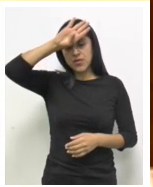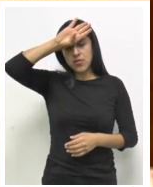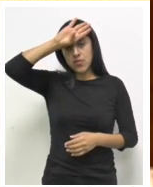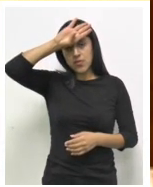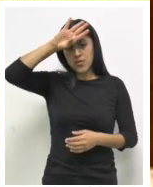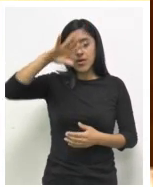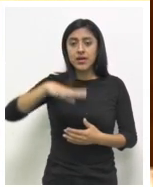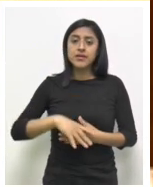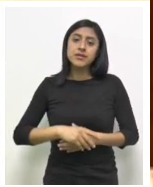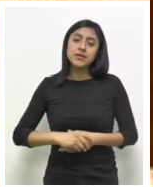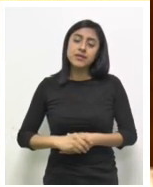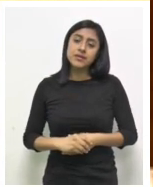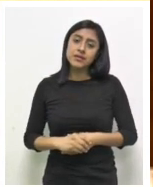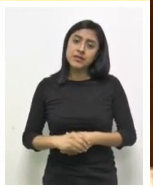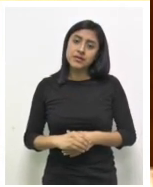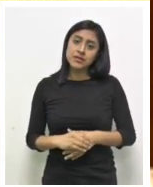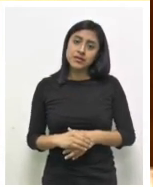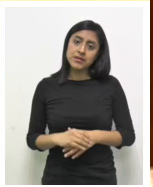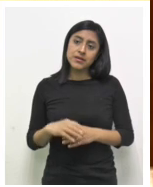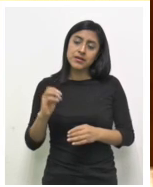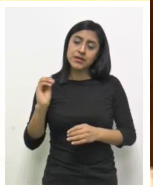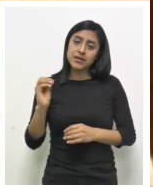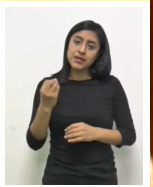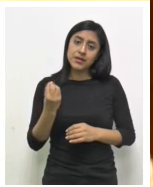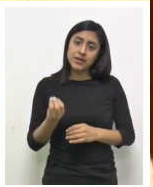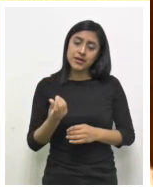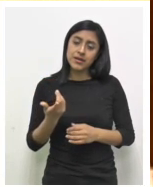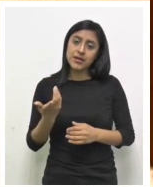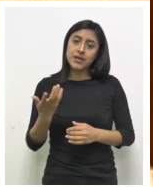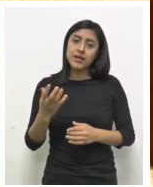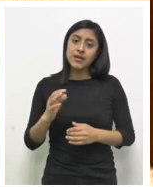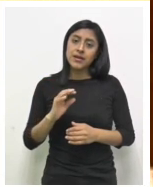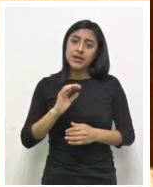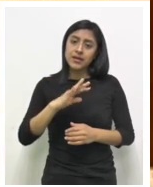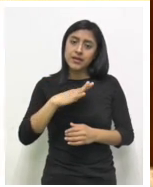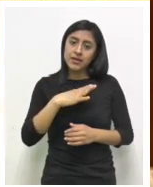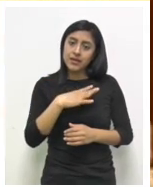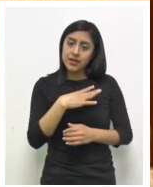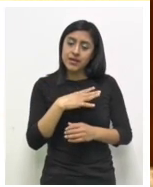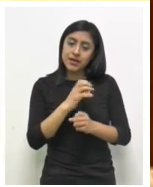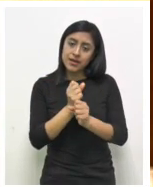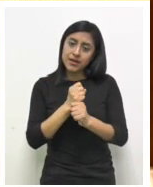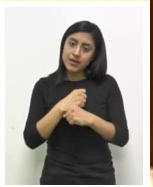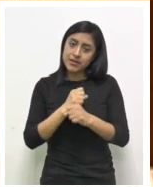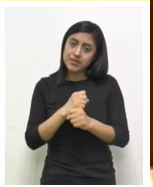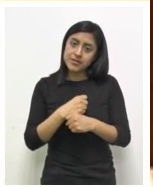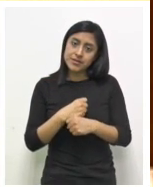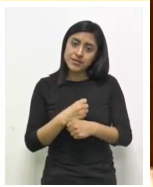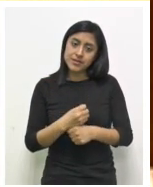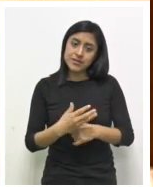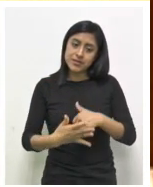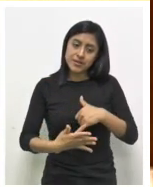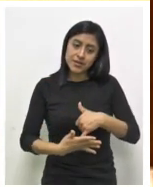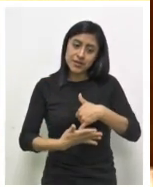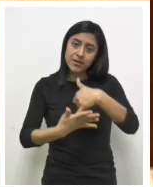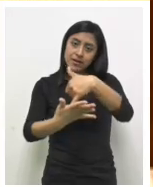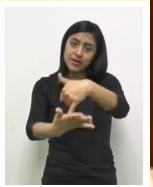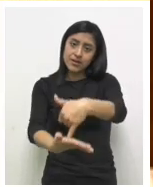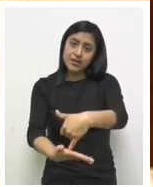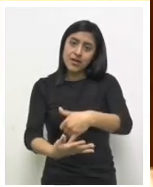valoró por la alta dirección del país y de la revolución y por el comandante en jefe